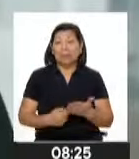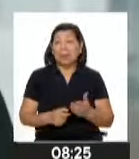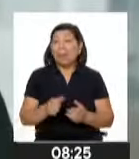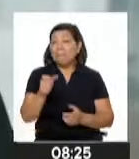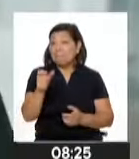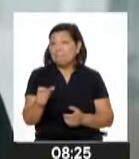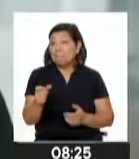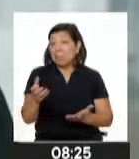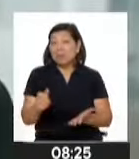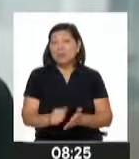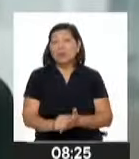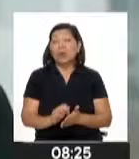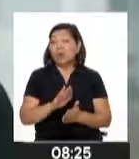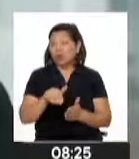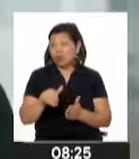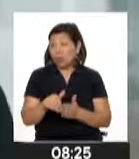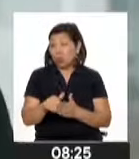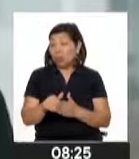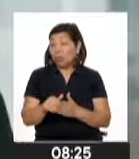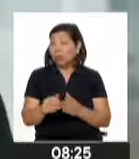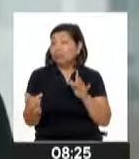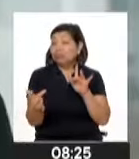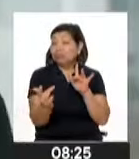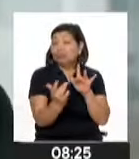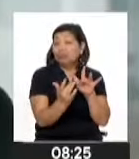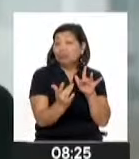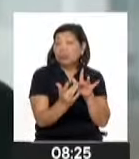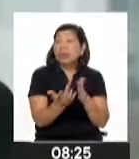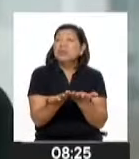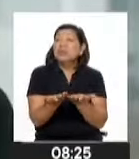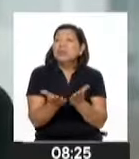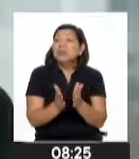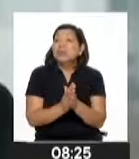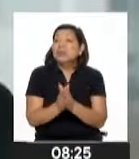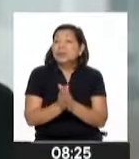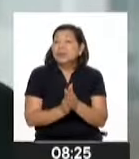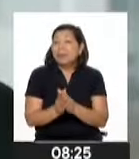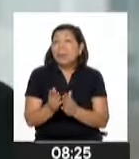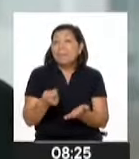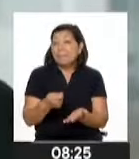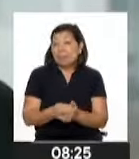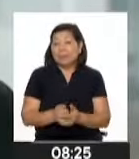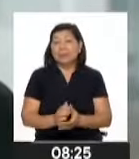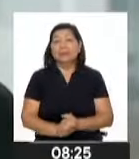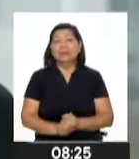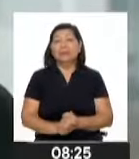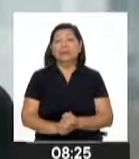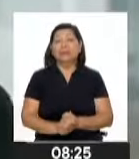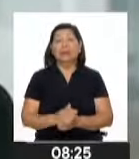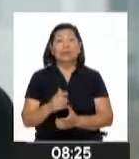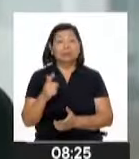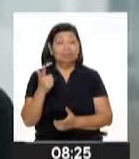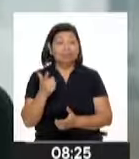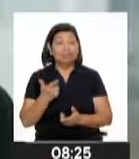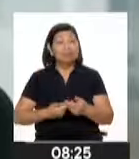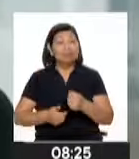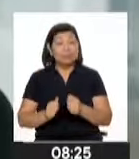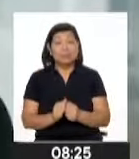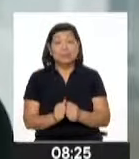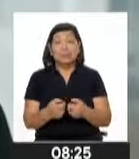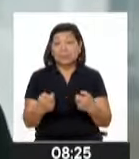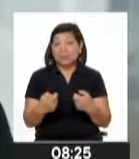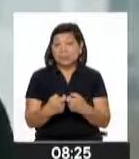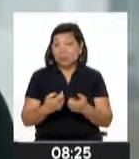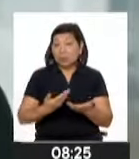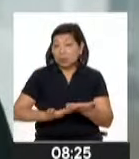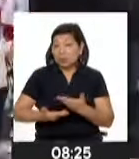gente, pues, de todo el país se conecte para aprovechar esta oportunidad. El líder del Centro de Transformación Digital de la Cámara